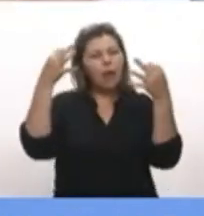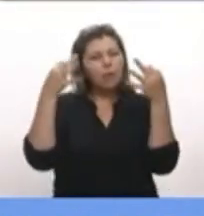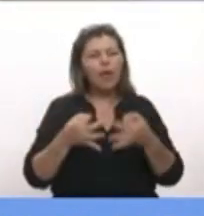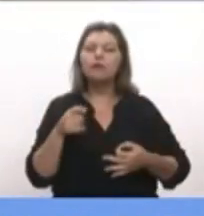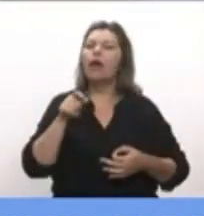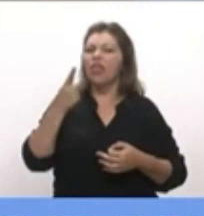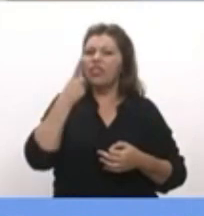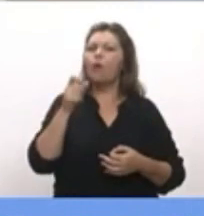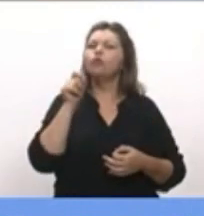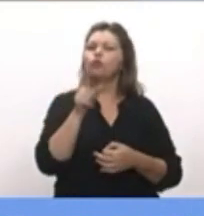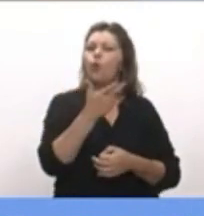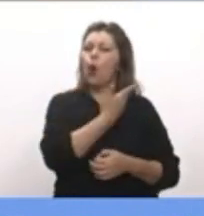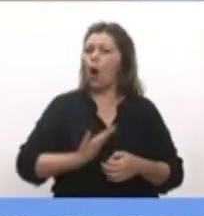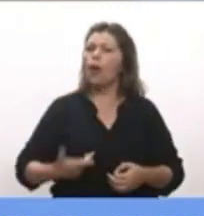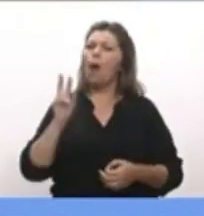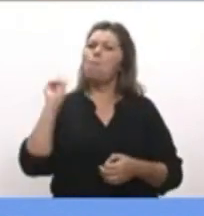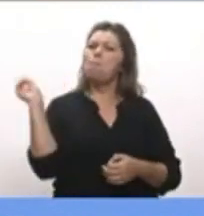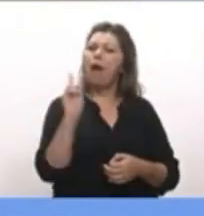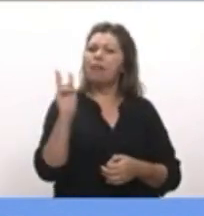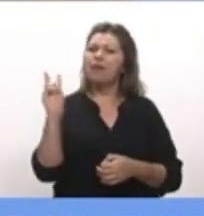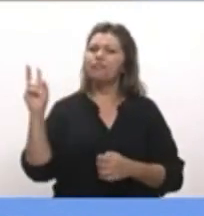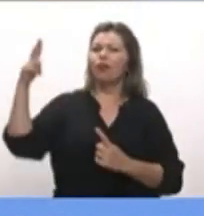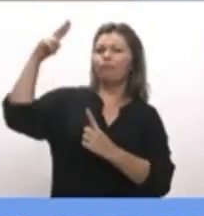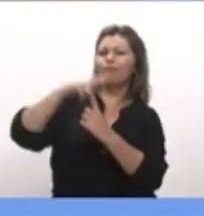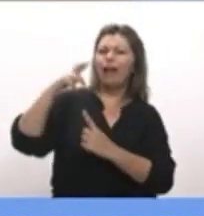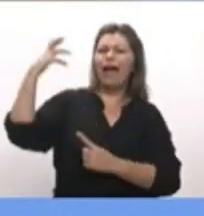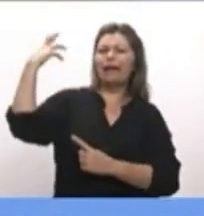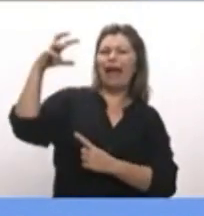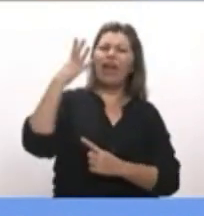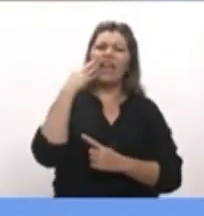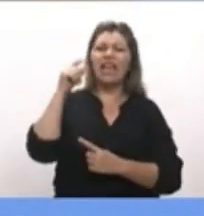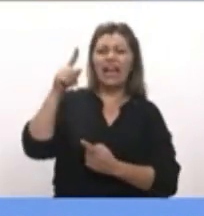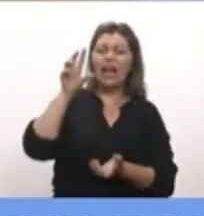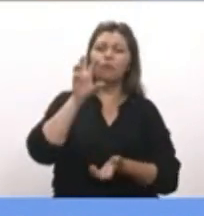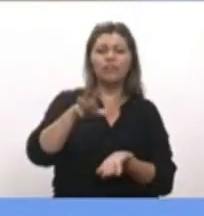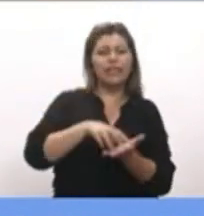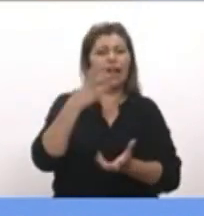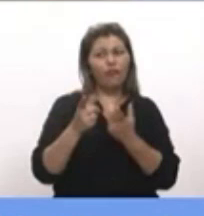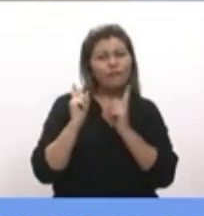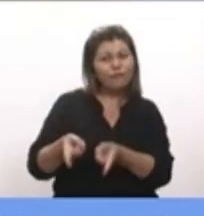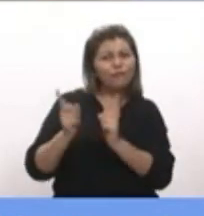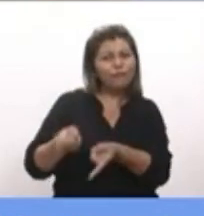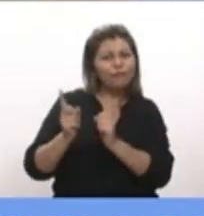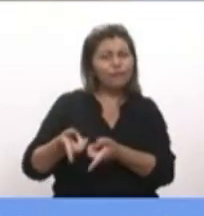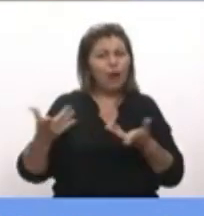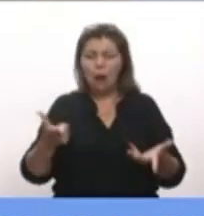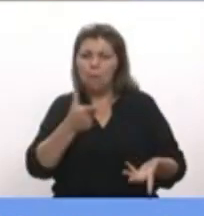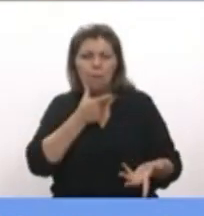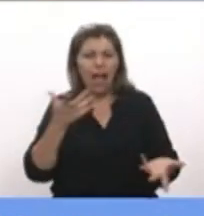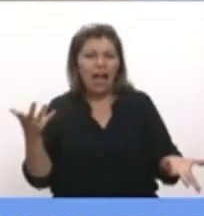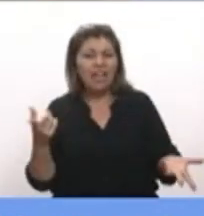su gobierno permitió la instalación de un radar inglés en Tierra del Fuego, que todavía está funcionando, y parece